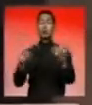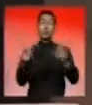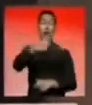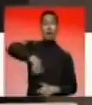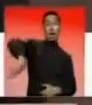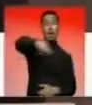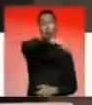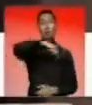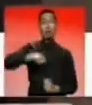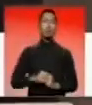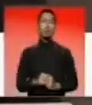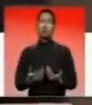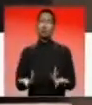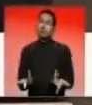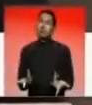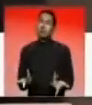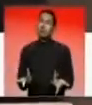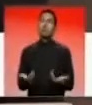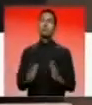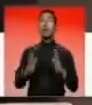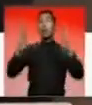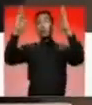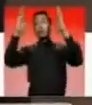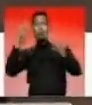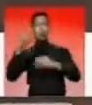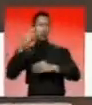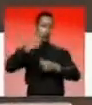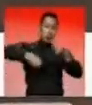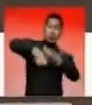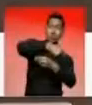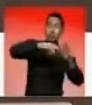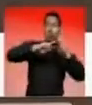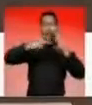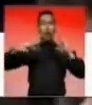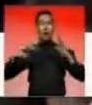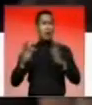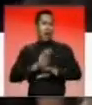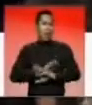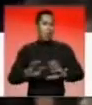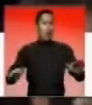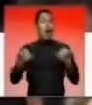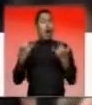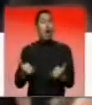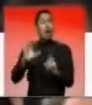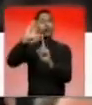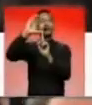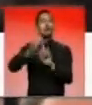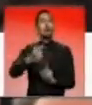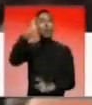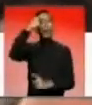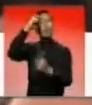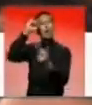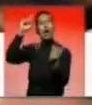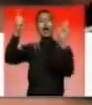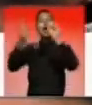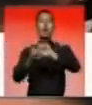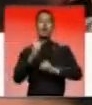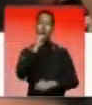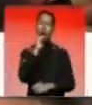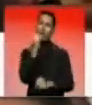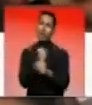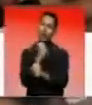tiene que ver con infraestructura, con inversión, con tecnologías, sino con un cambio cultural. Todavía nos falta trabajar en